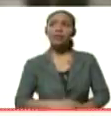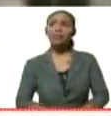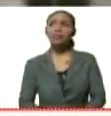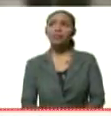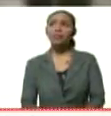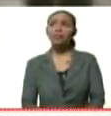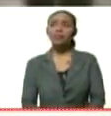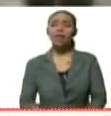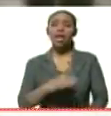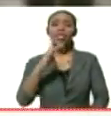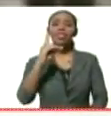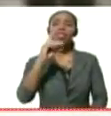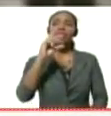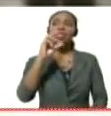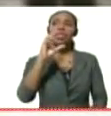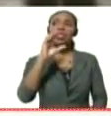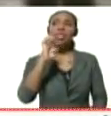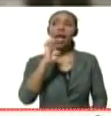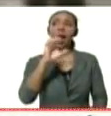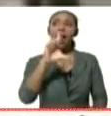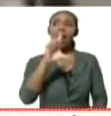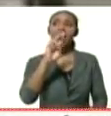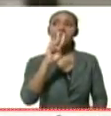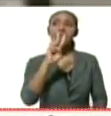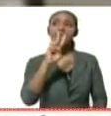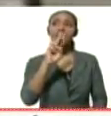¿Cómo? Ay, Escalona.